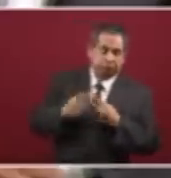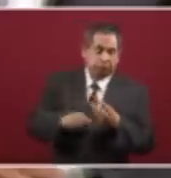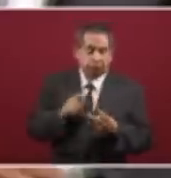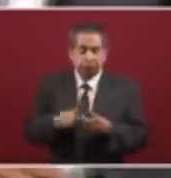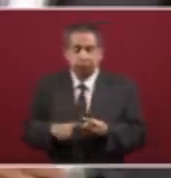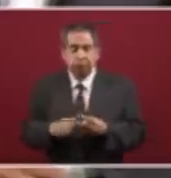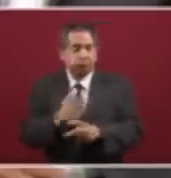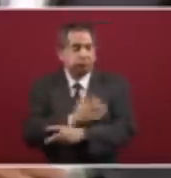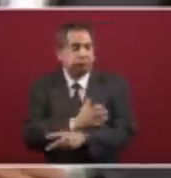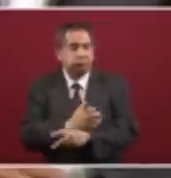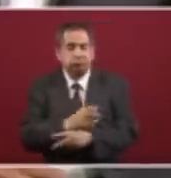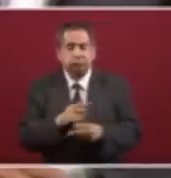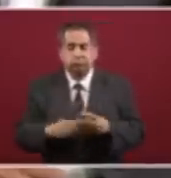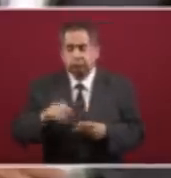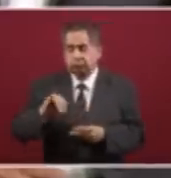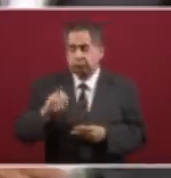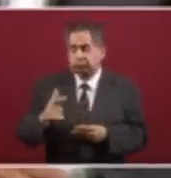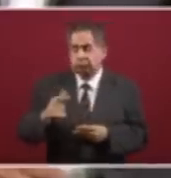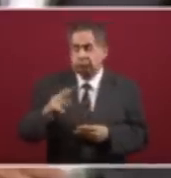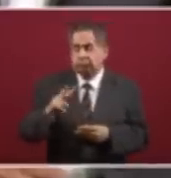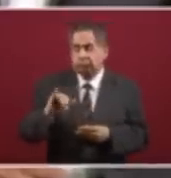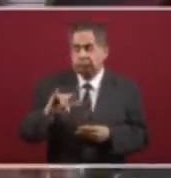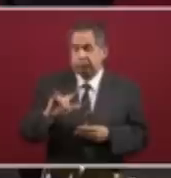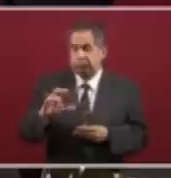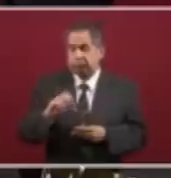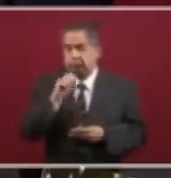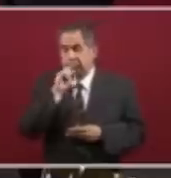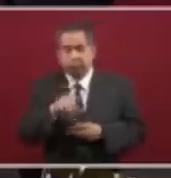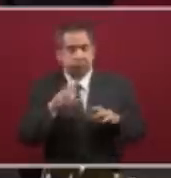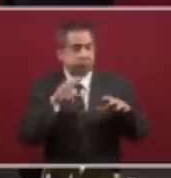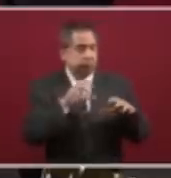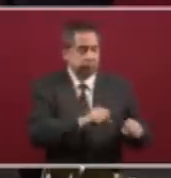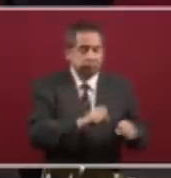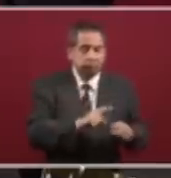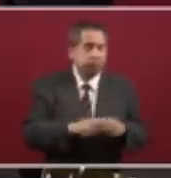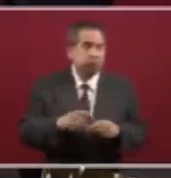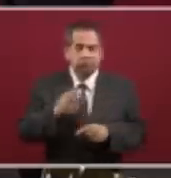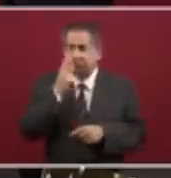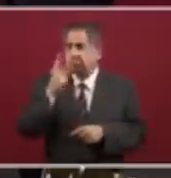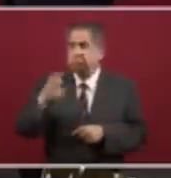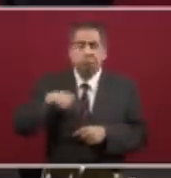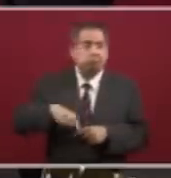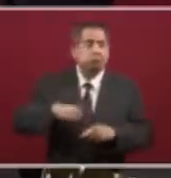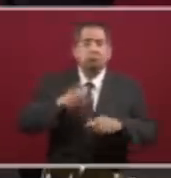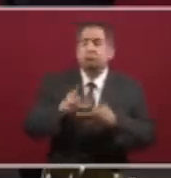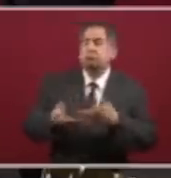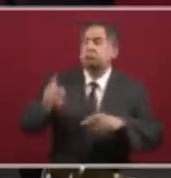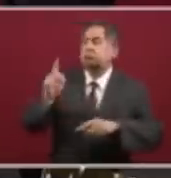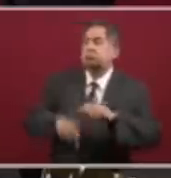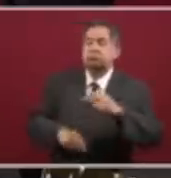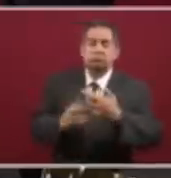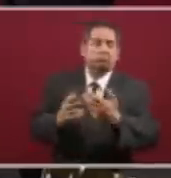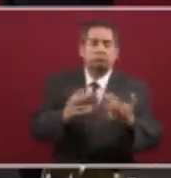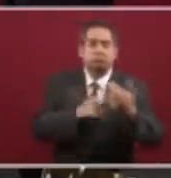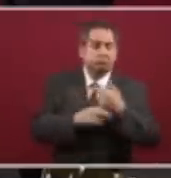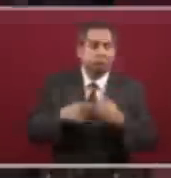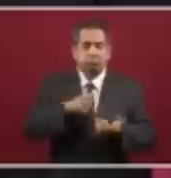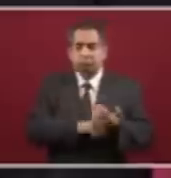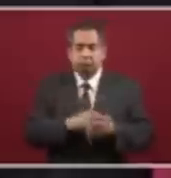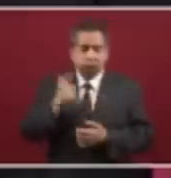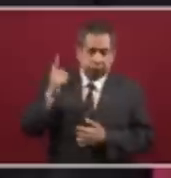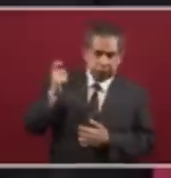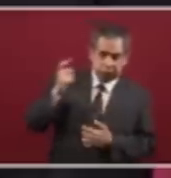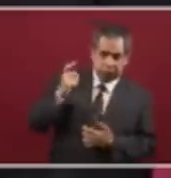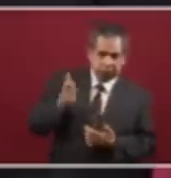nuestros compañeros miguelangel vilchis garcía por despojo daños de bienes y disparo de arma de fuego